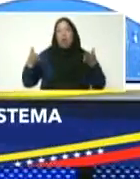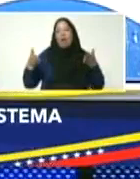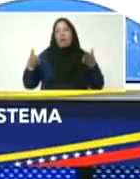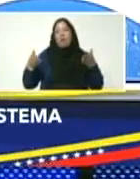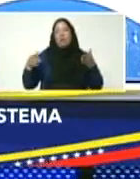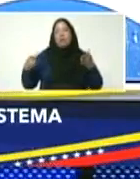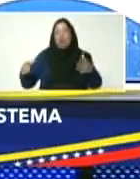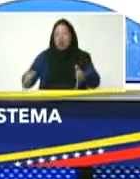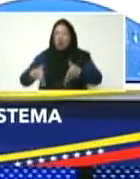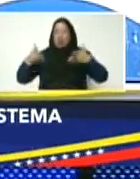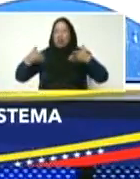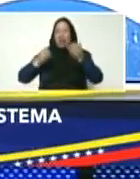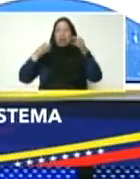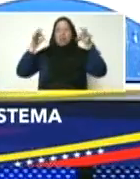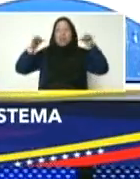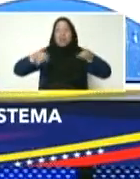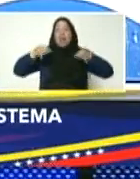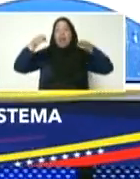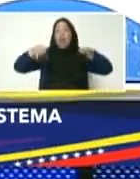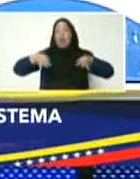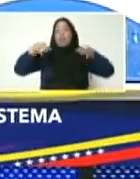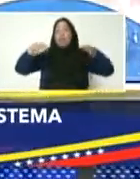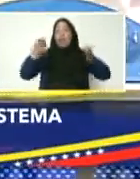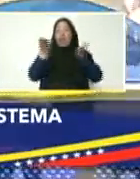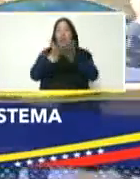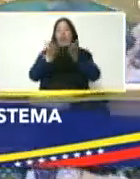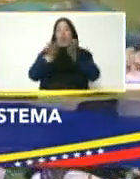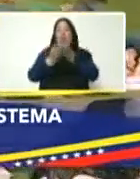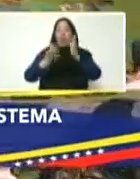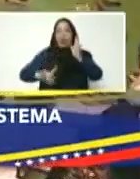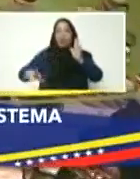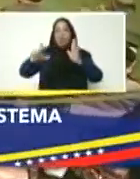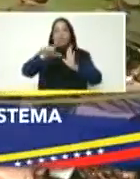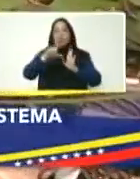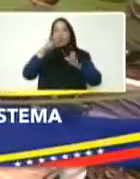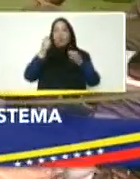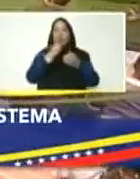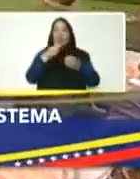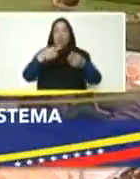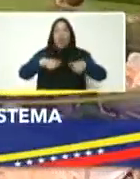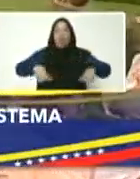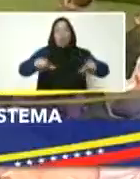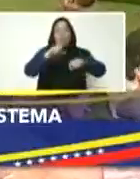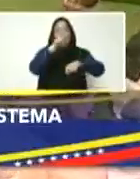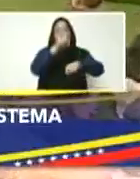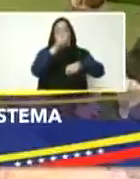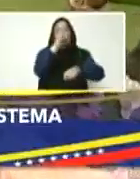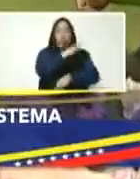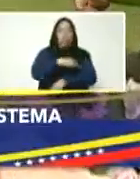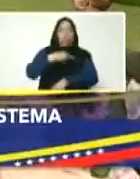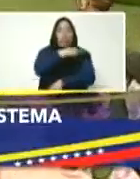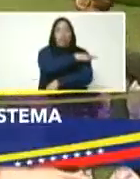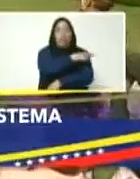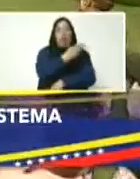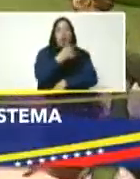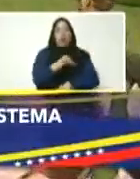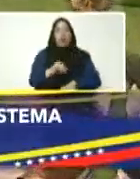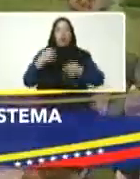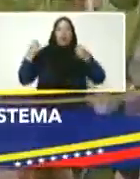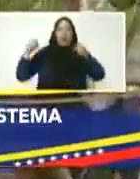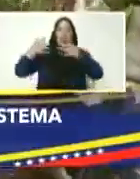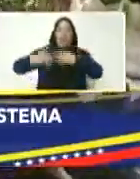para triunfar siempre, en la escuela, en el liceo, en el ambulatorio, en la calle, en el